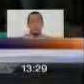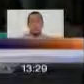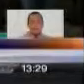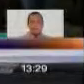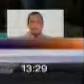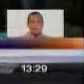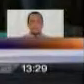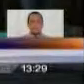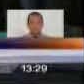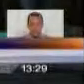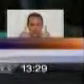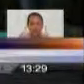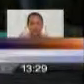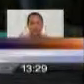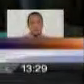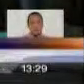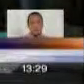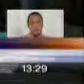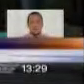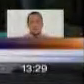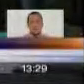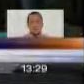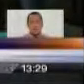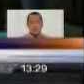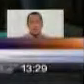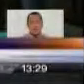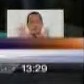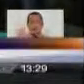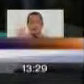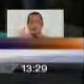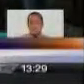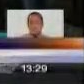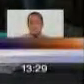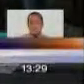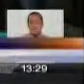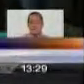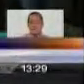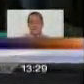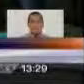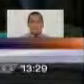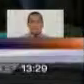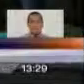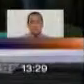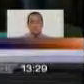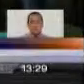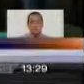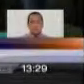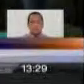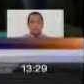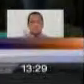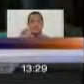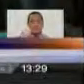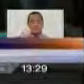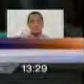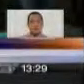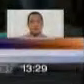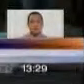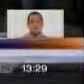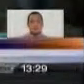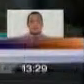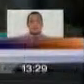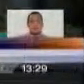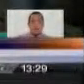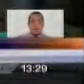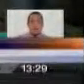y tuvo un objetivo que es y será el de defender a los comandos de Chavín de Huántar.